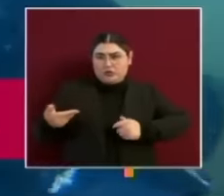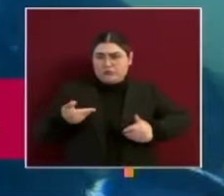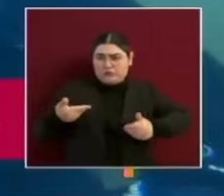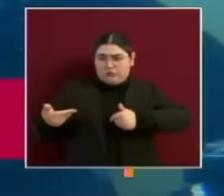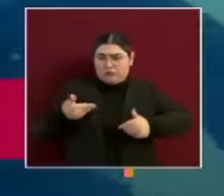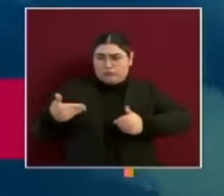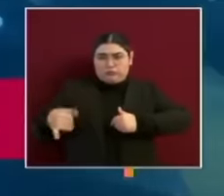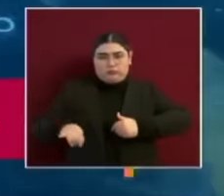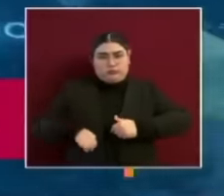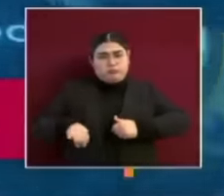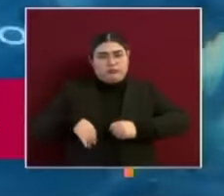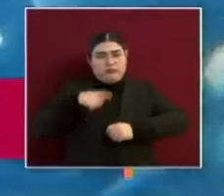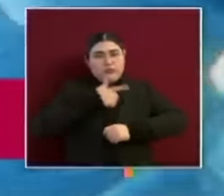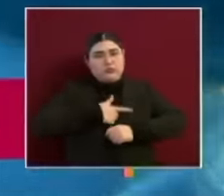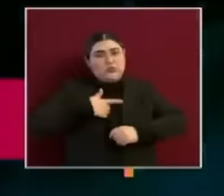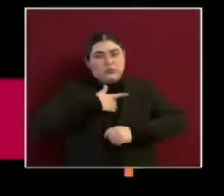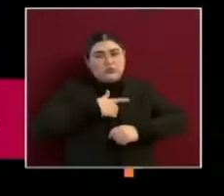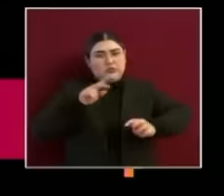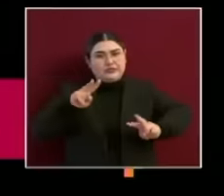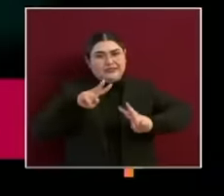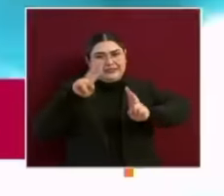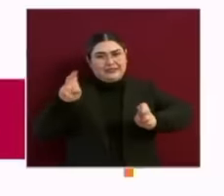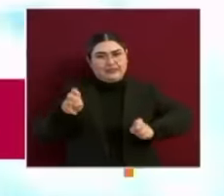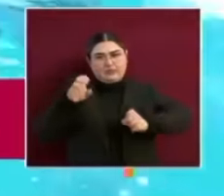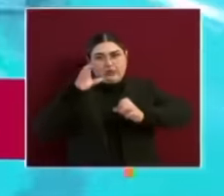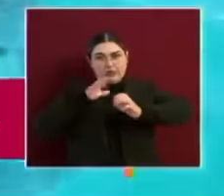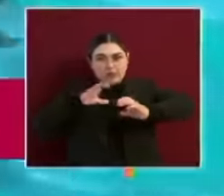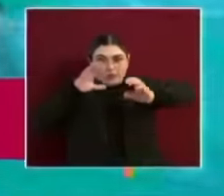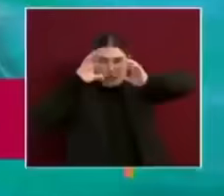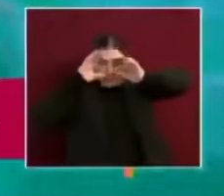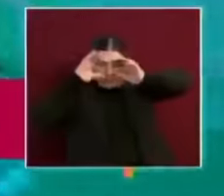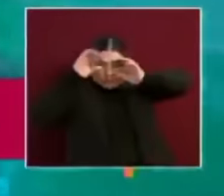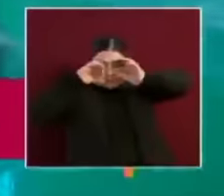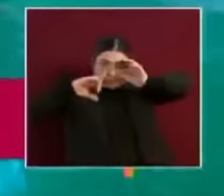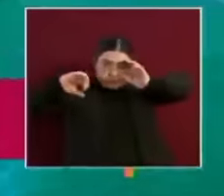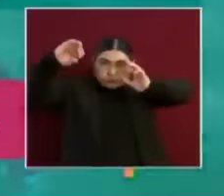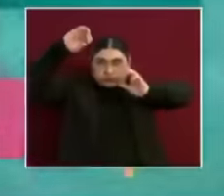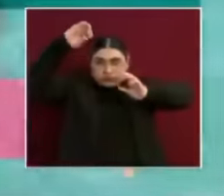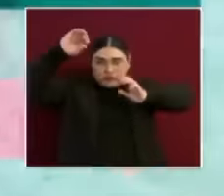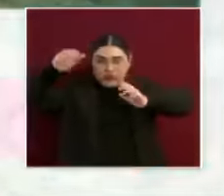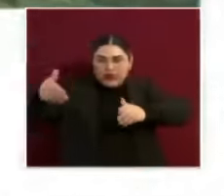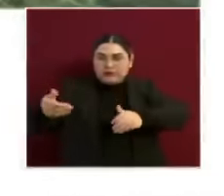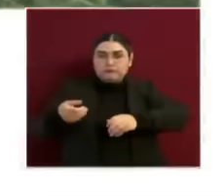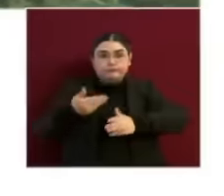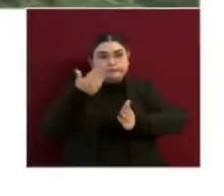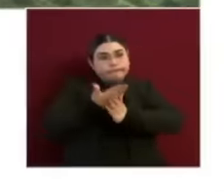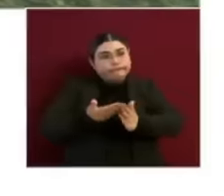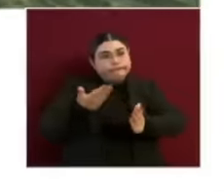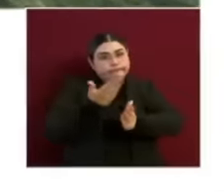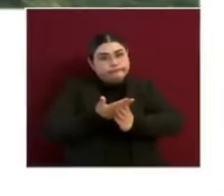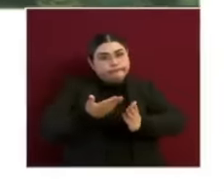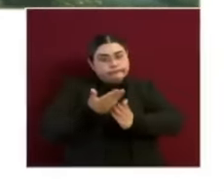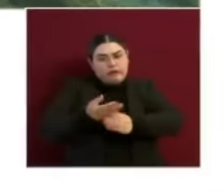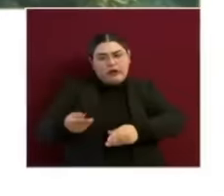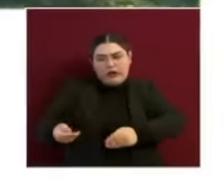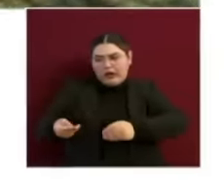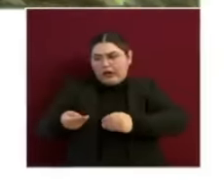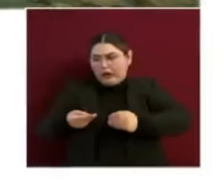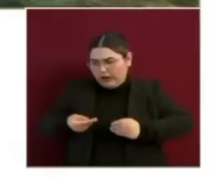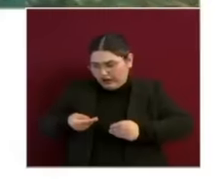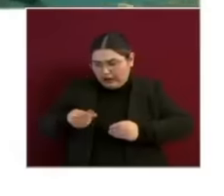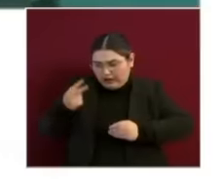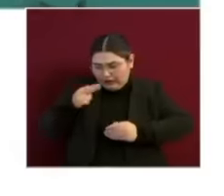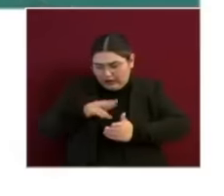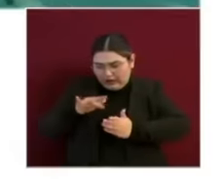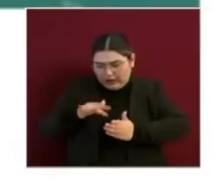aficionados al buceo, recomendaban que pudiéramos